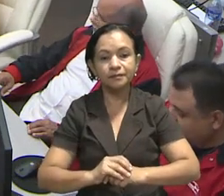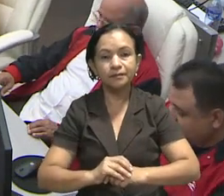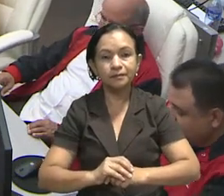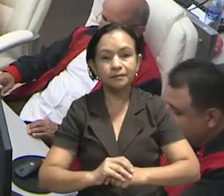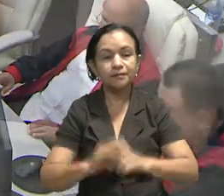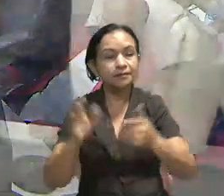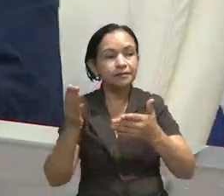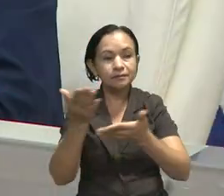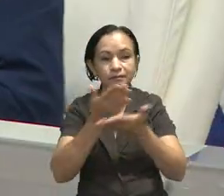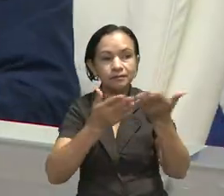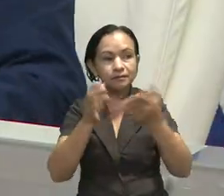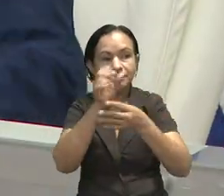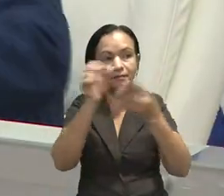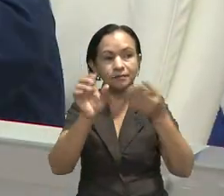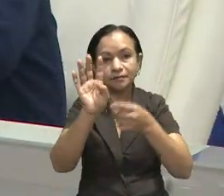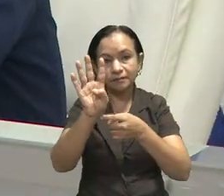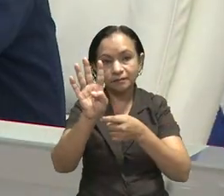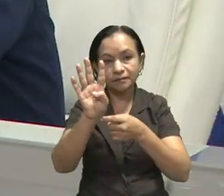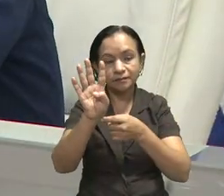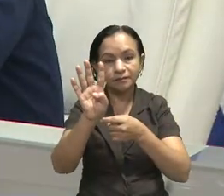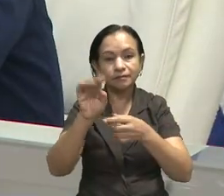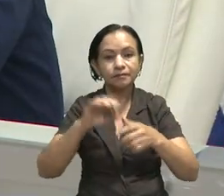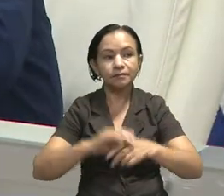La discusión, el artículo cuarto.